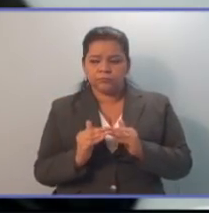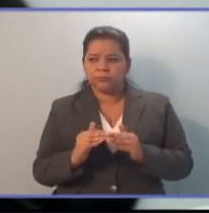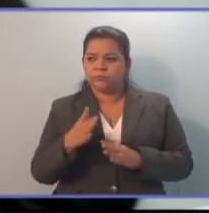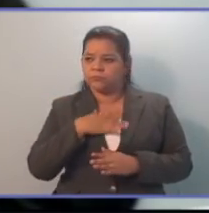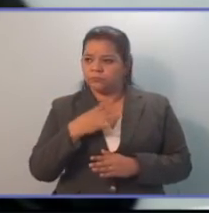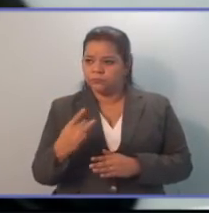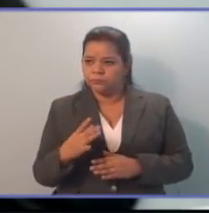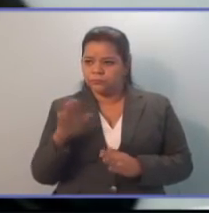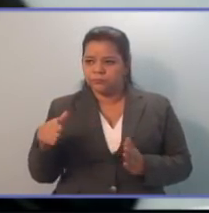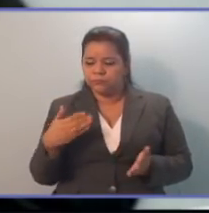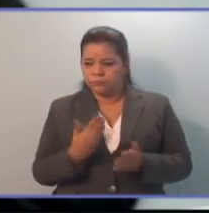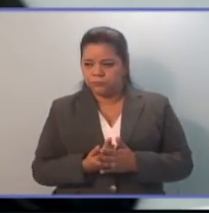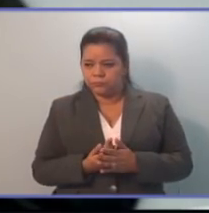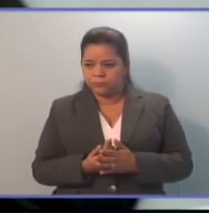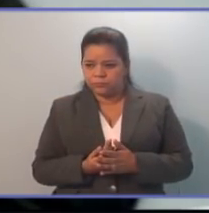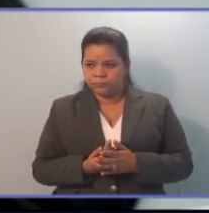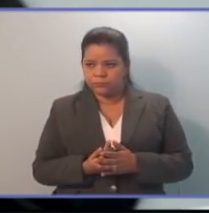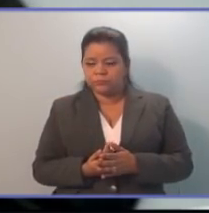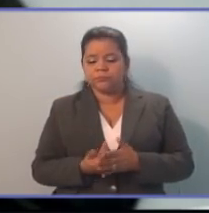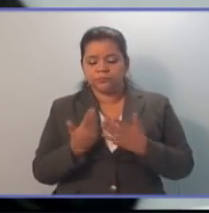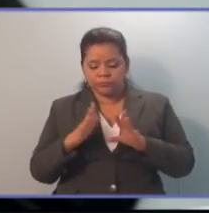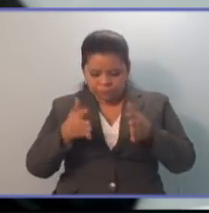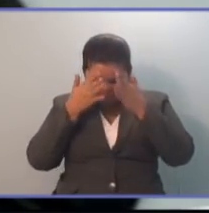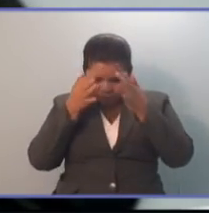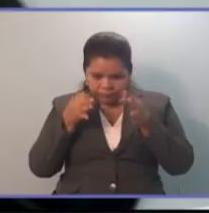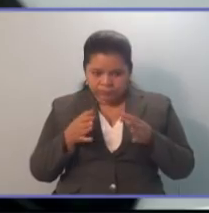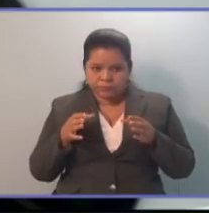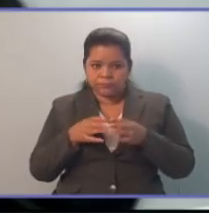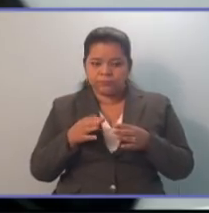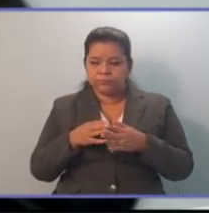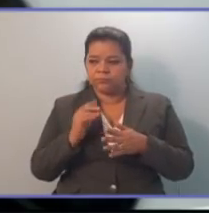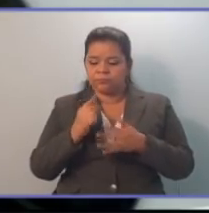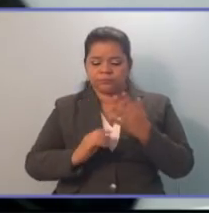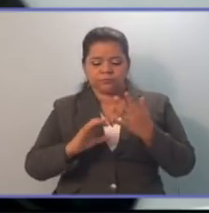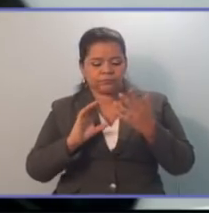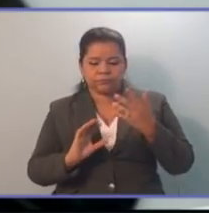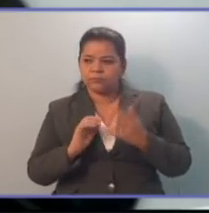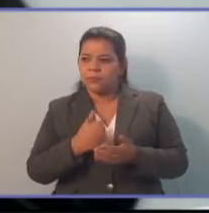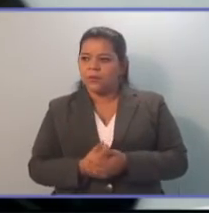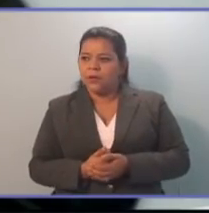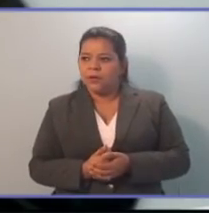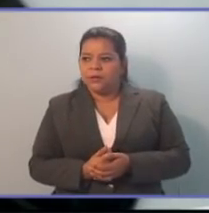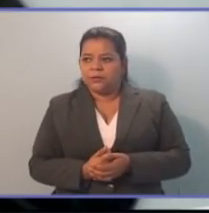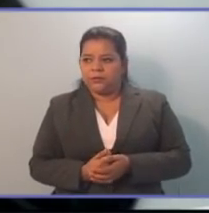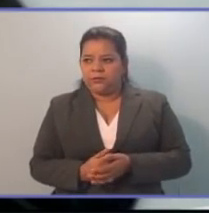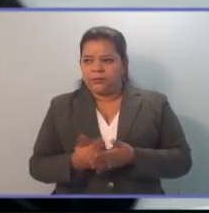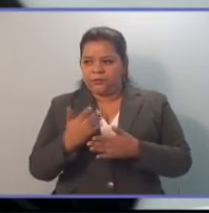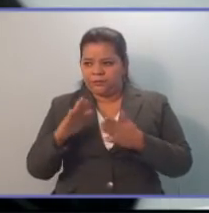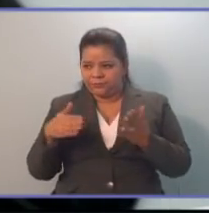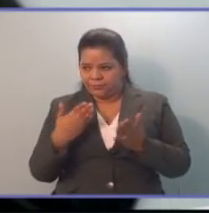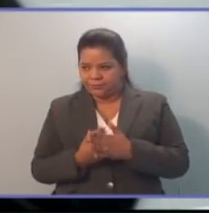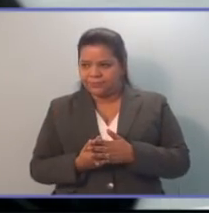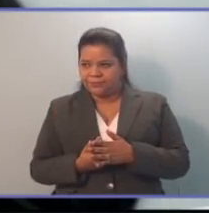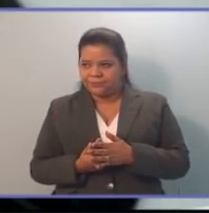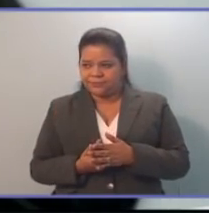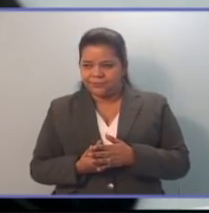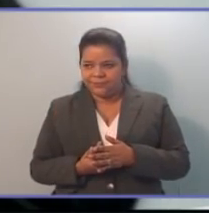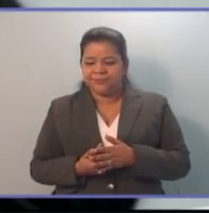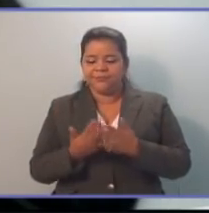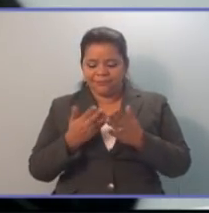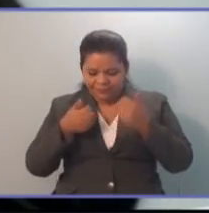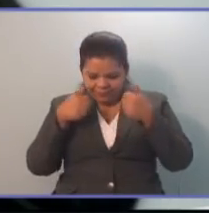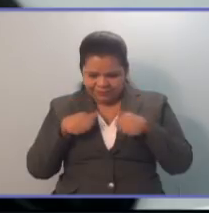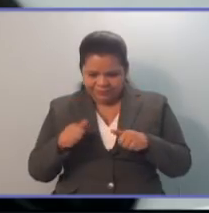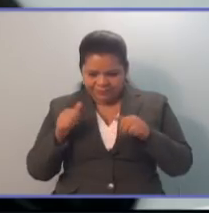la sentencia que declaró inconstitucional el estado de cosas referidas al hacinamiento que